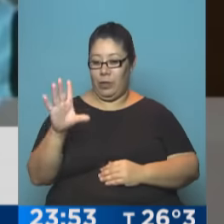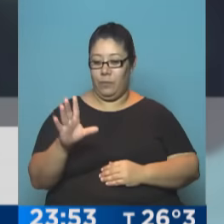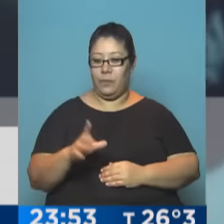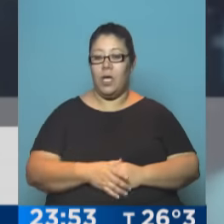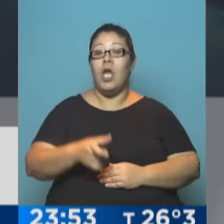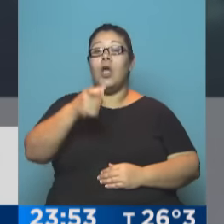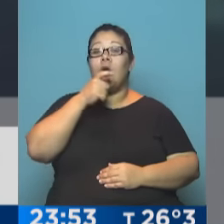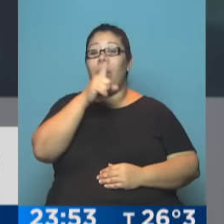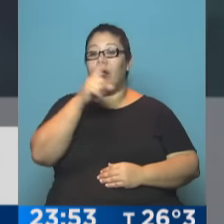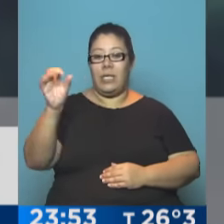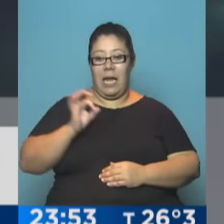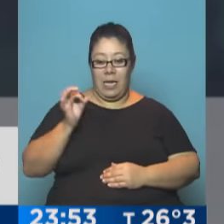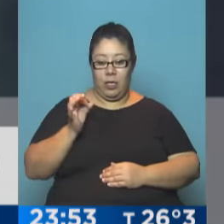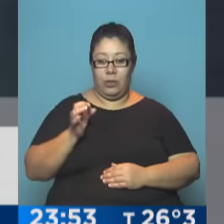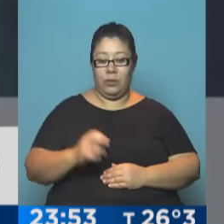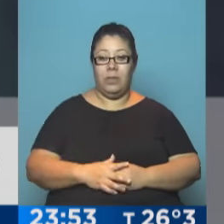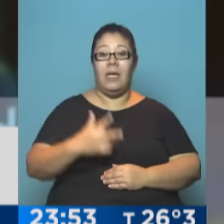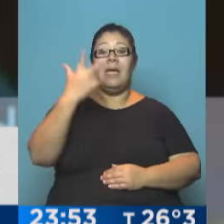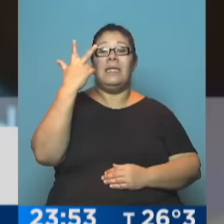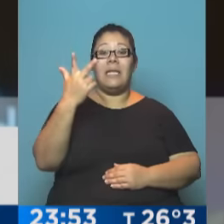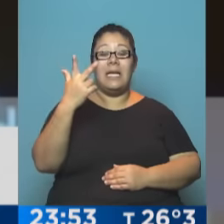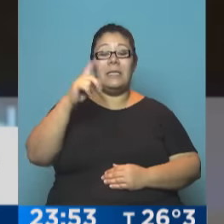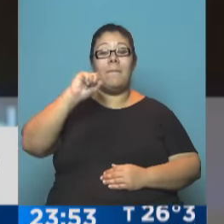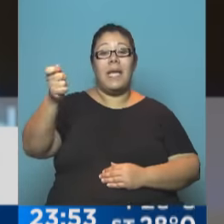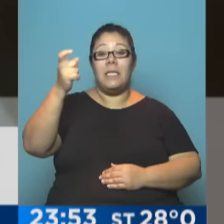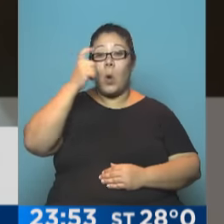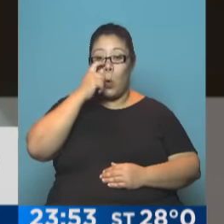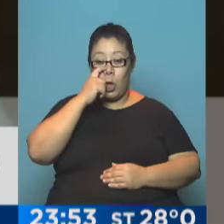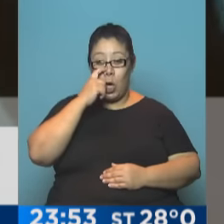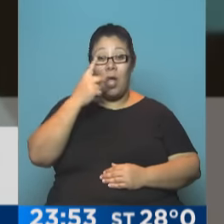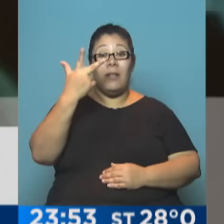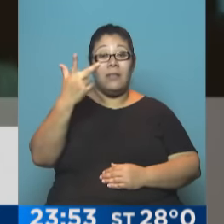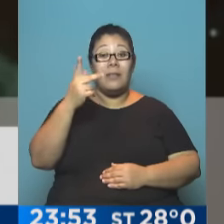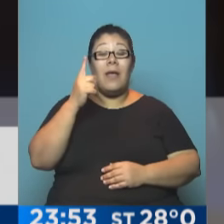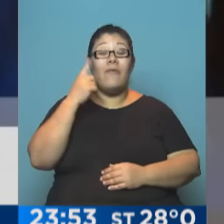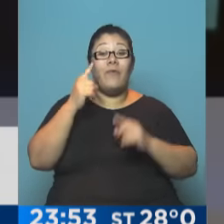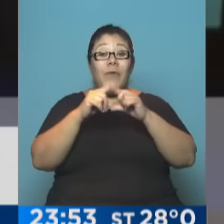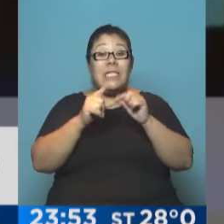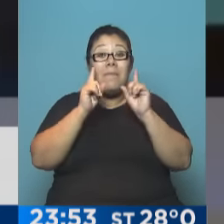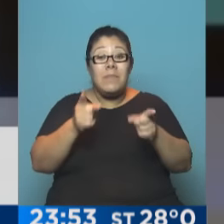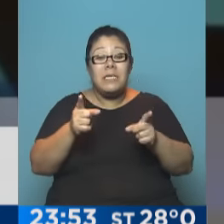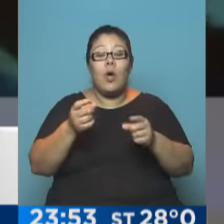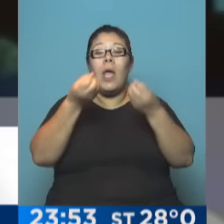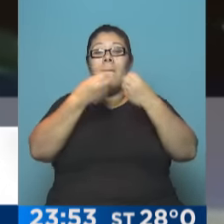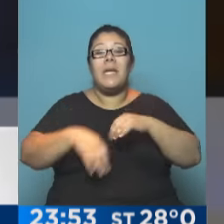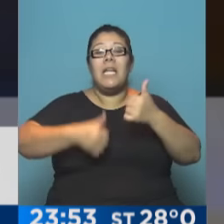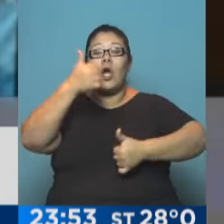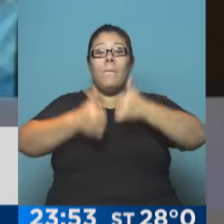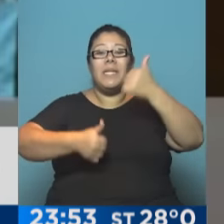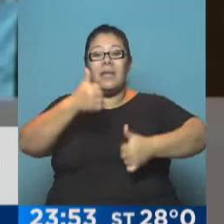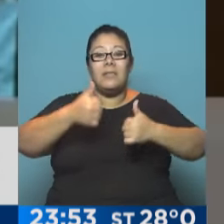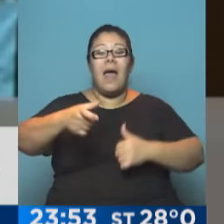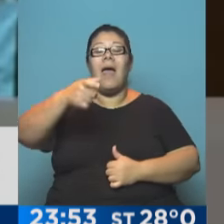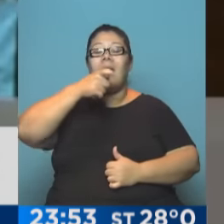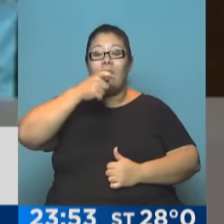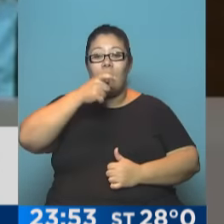del Centenario, porque la fecha elegida era el 3 de junio. Y el 3 de junio es cuando arranca la famosa Copa del Centenario, que se va a hacer la Copa América, un calendario que se